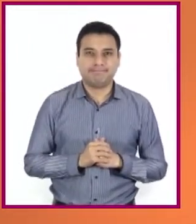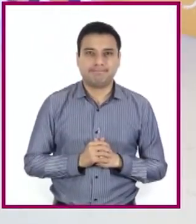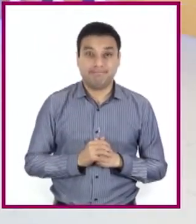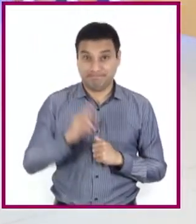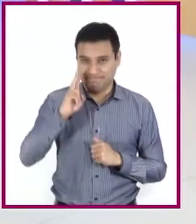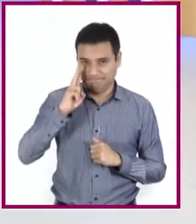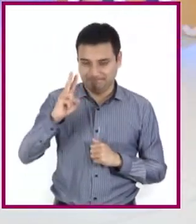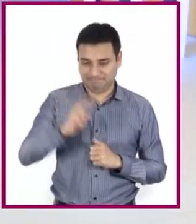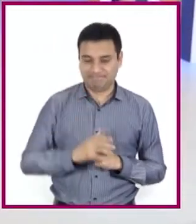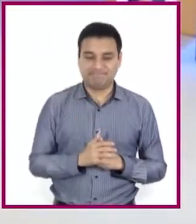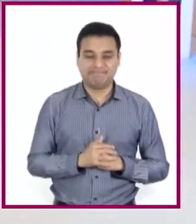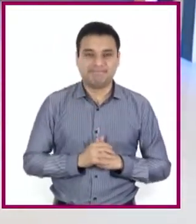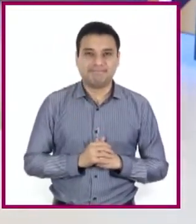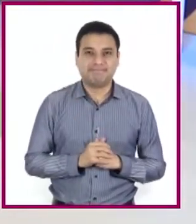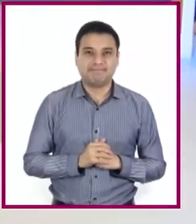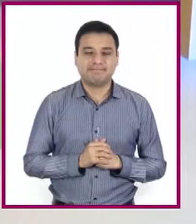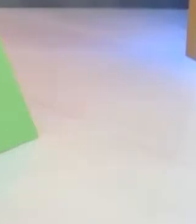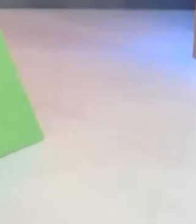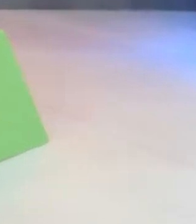a verlo!